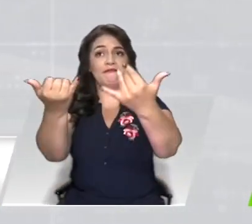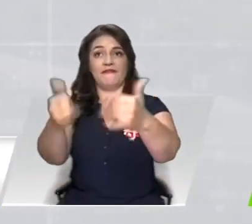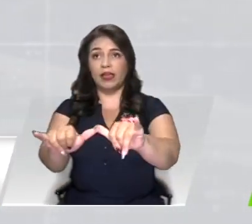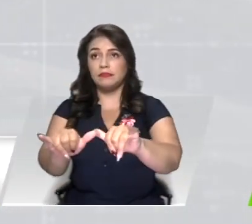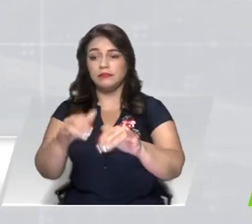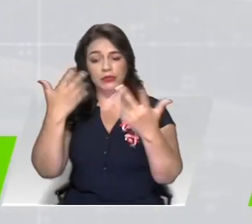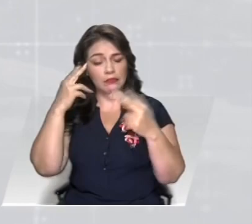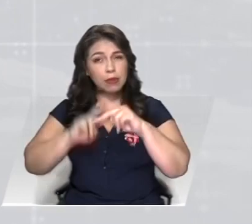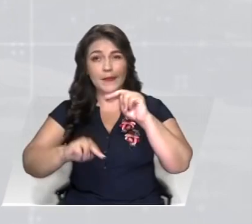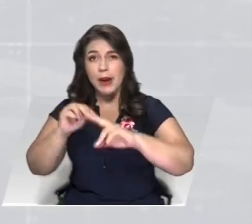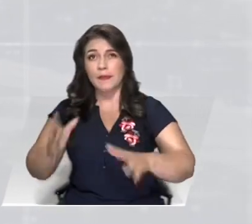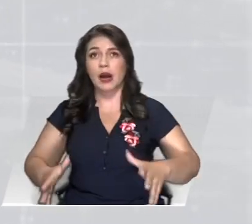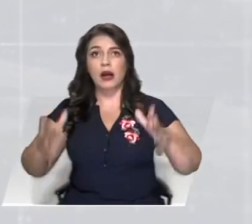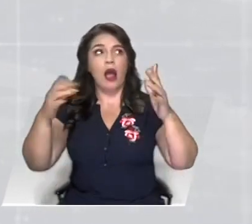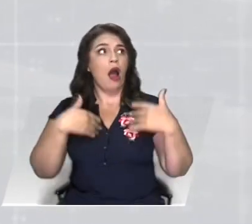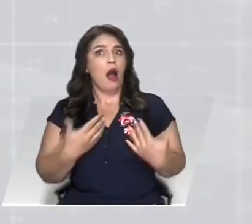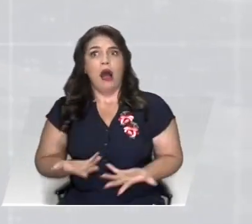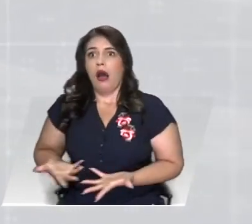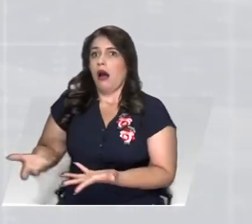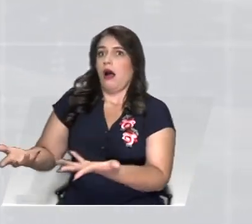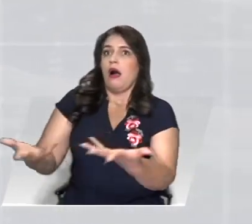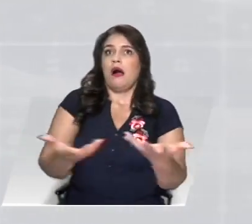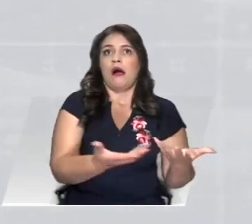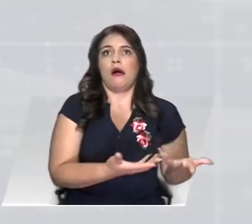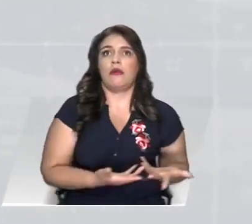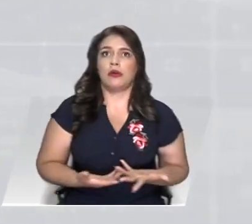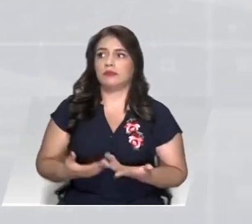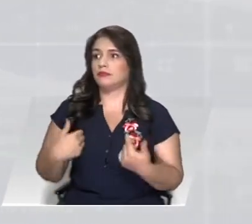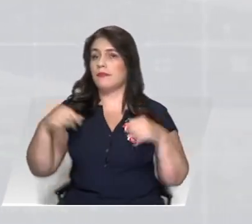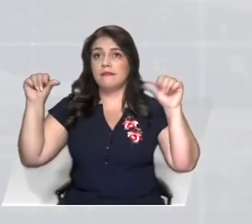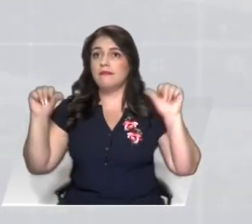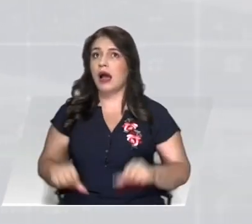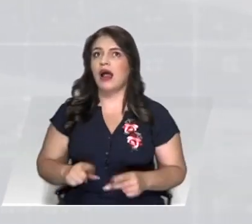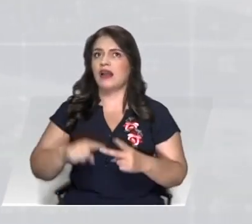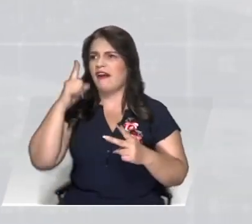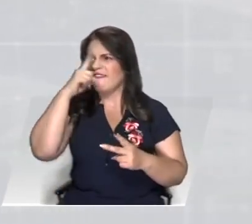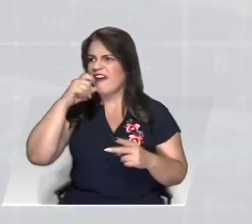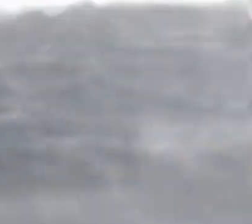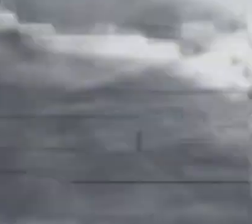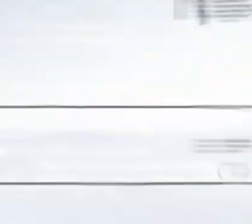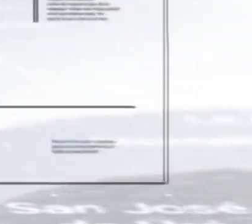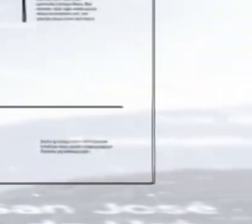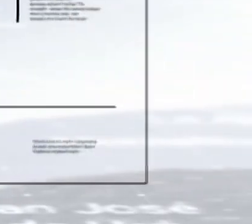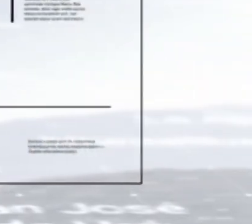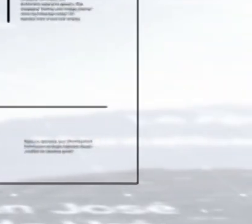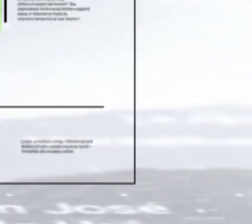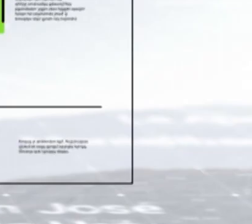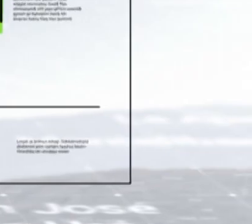momento nos tienen como en una pocilga desvalorizada, fea, desagradable.